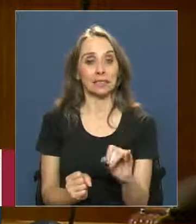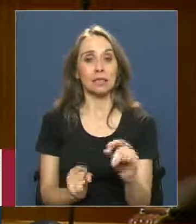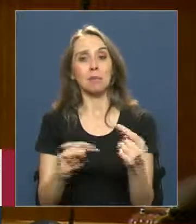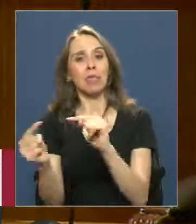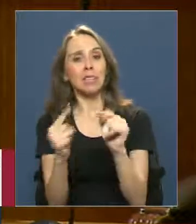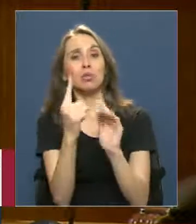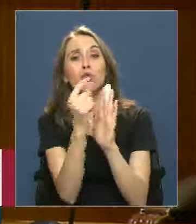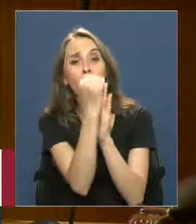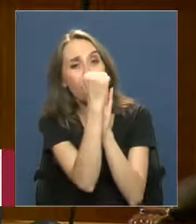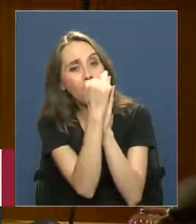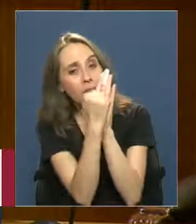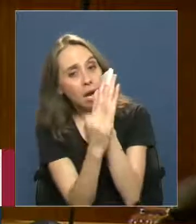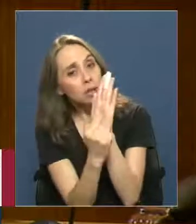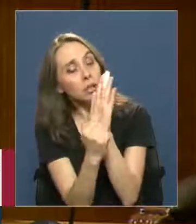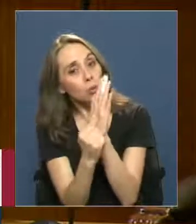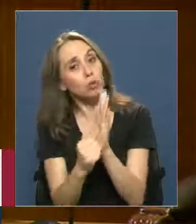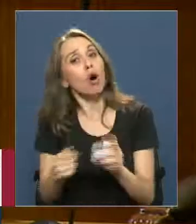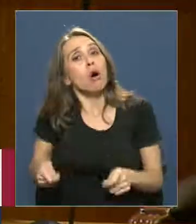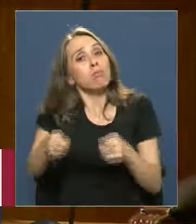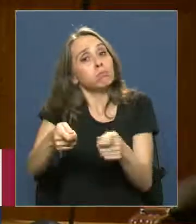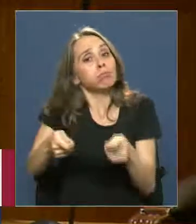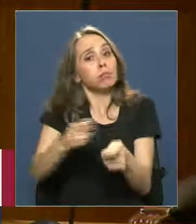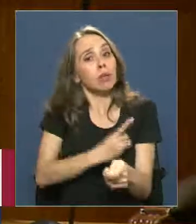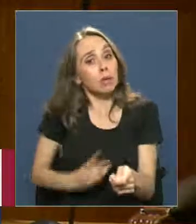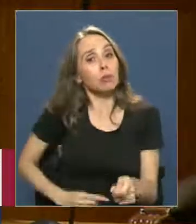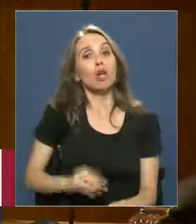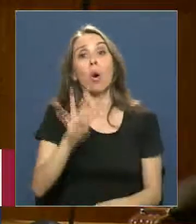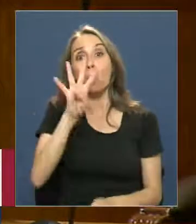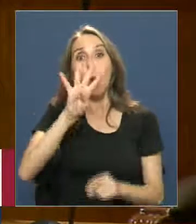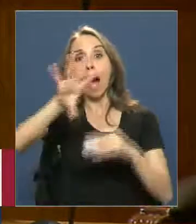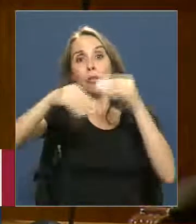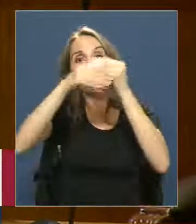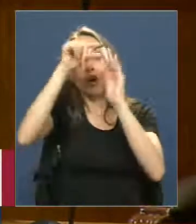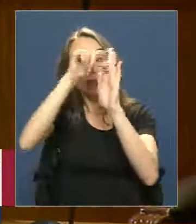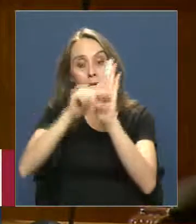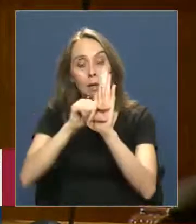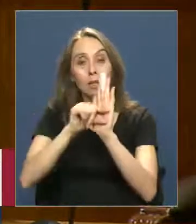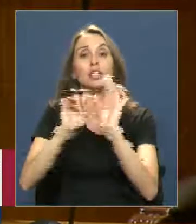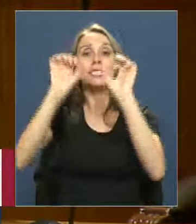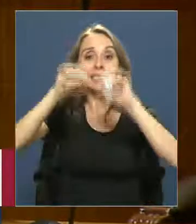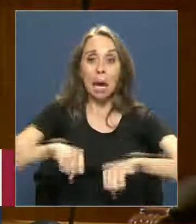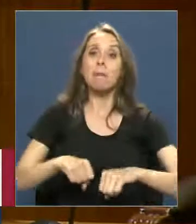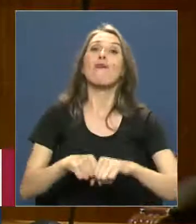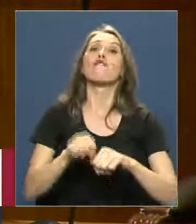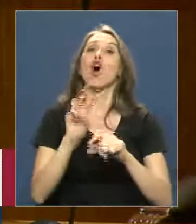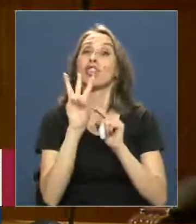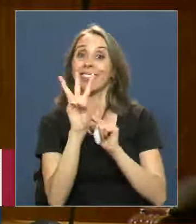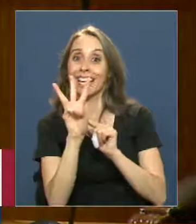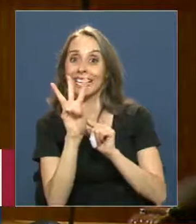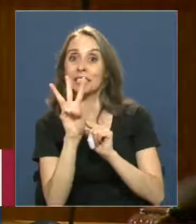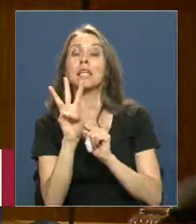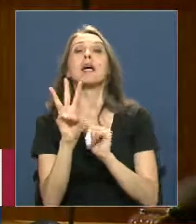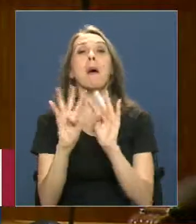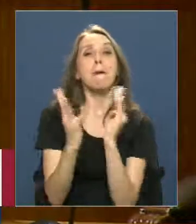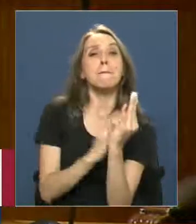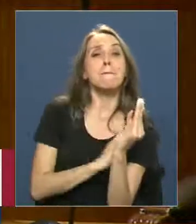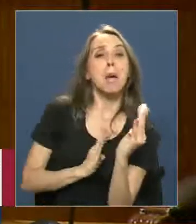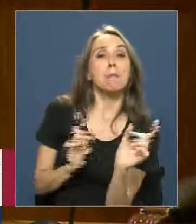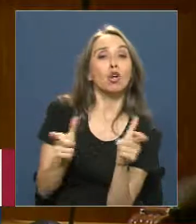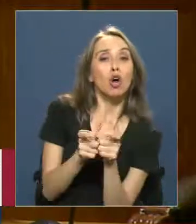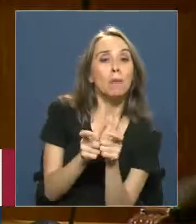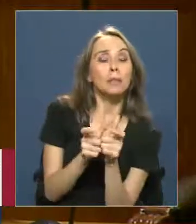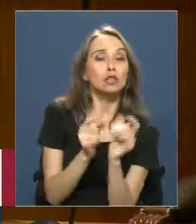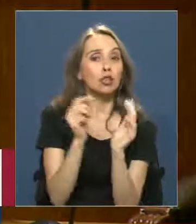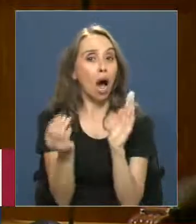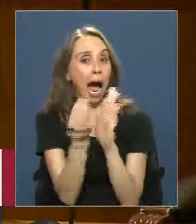discusión particular se presentaron 4 indicaciones, de las cuales fueron aprobadas 3, las que a juicio de los miembros de la comisión